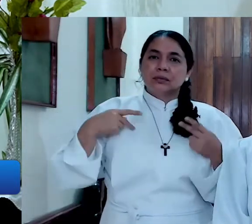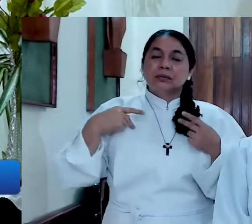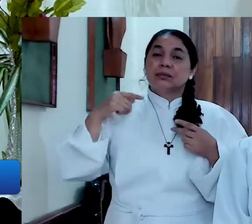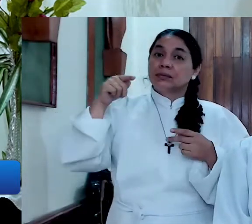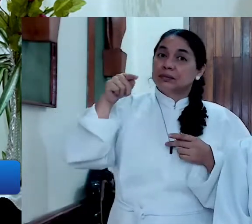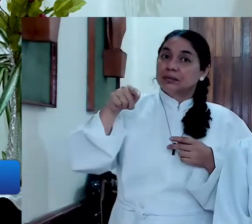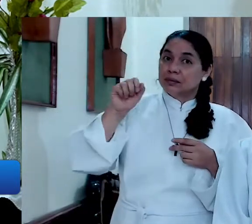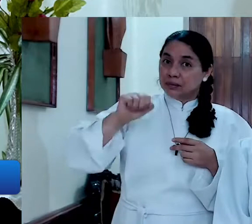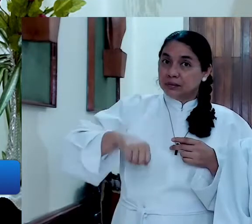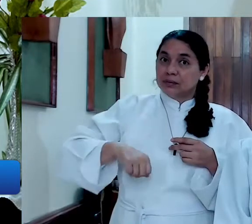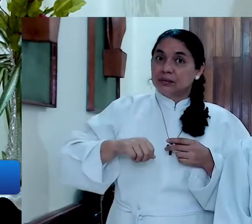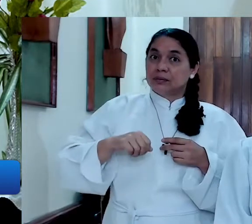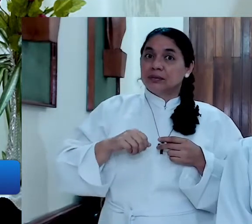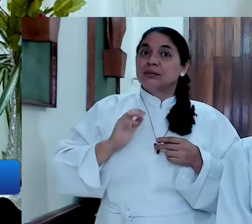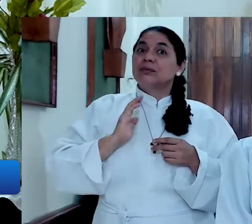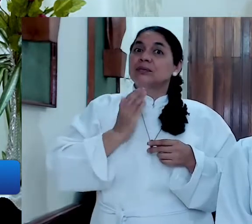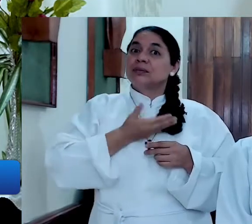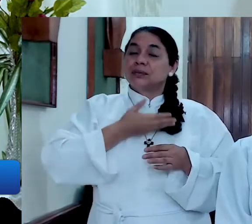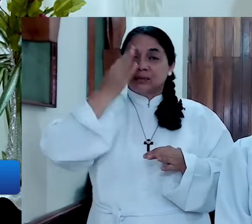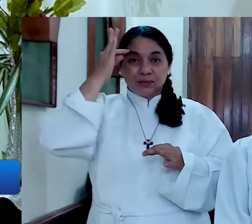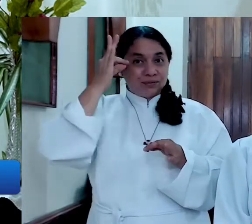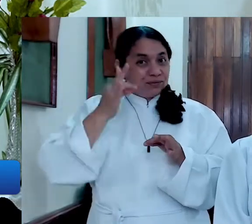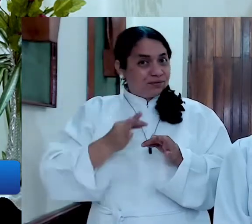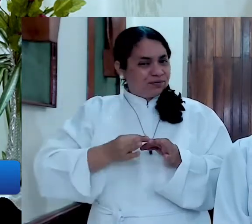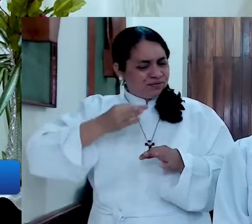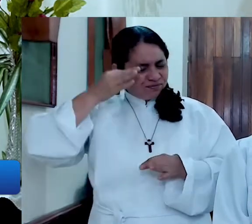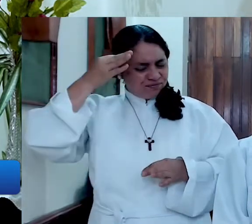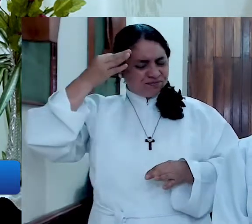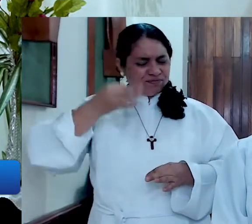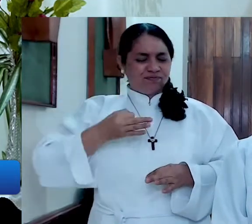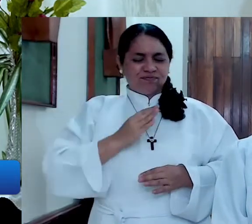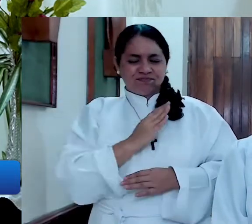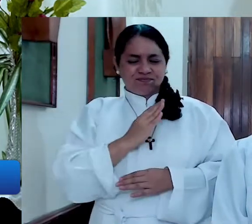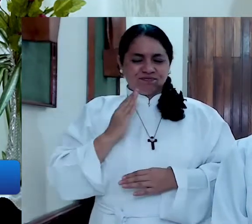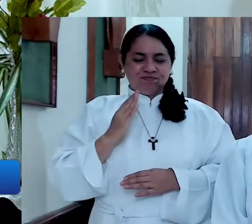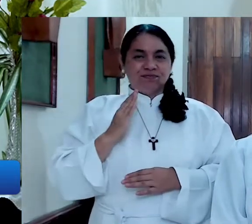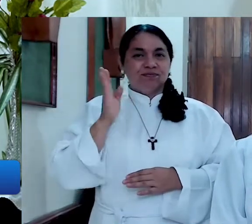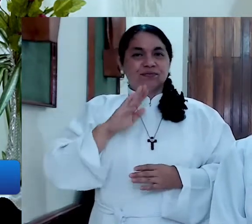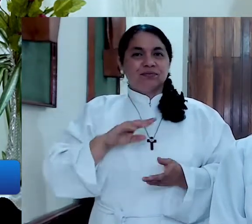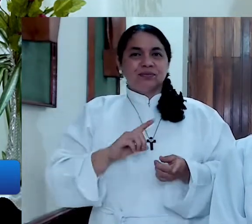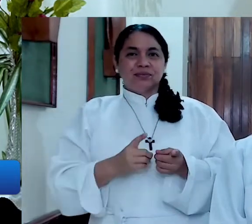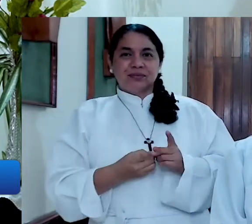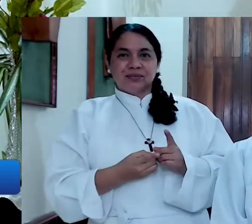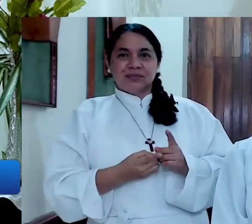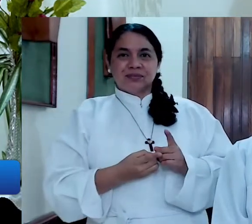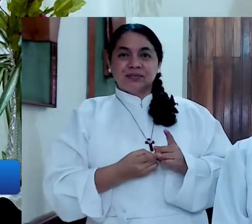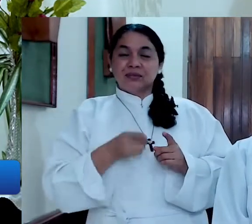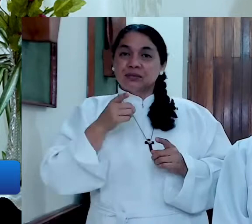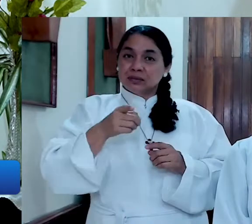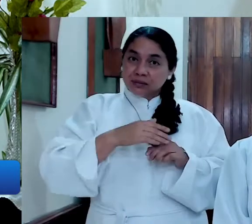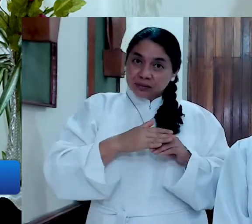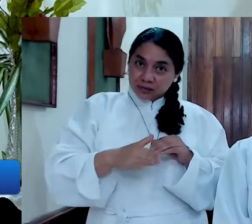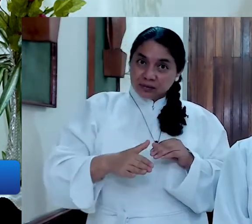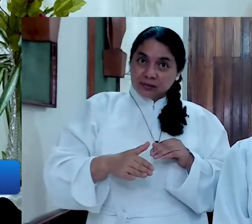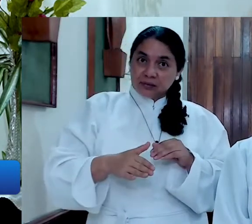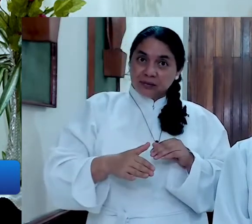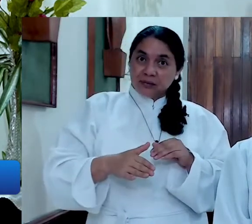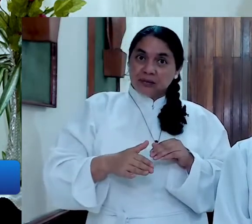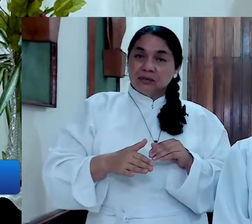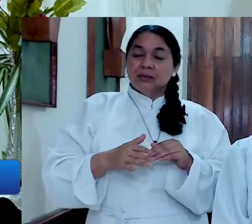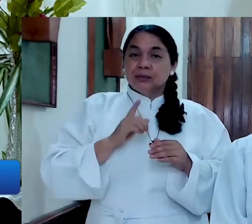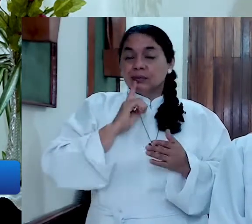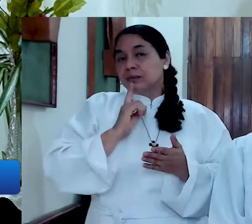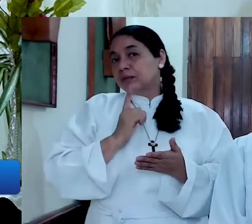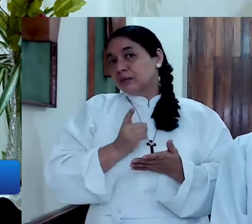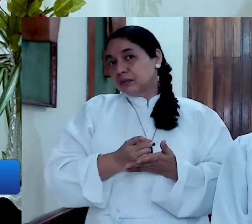ahí sí, entonces, nuestra fe es firme, inamovible, indestructible. Esa es la invitación.